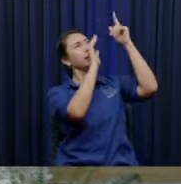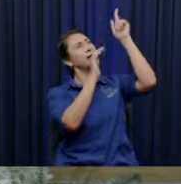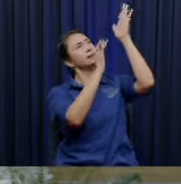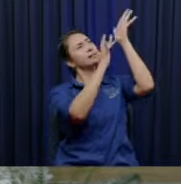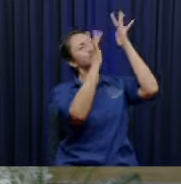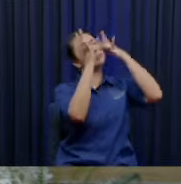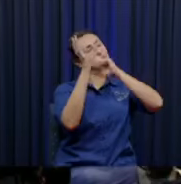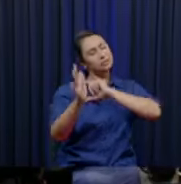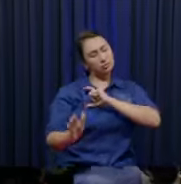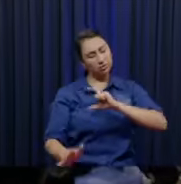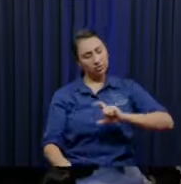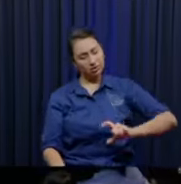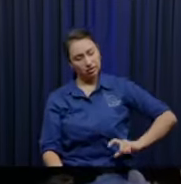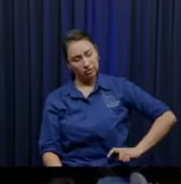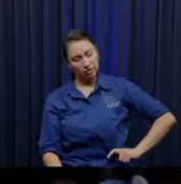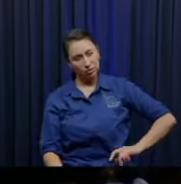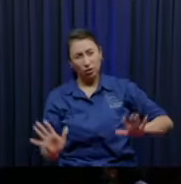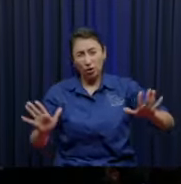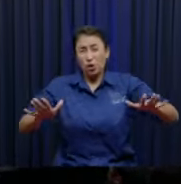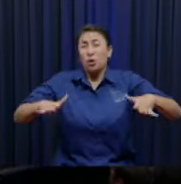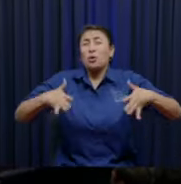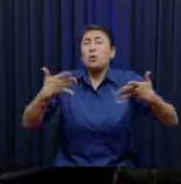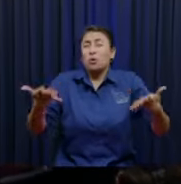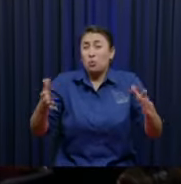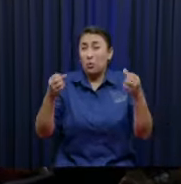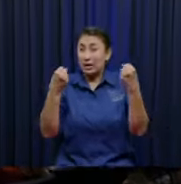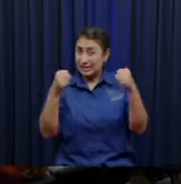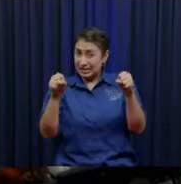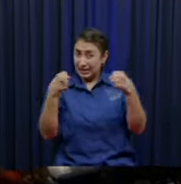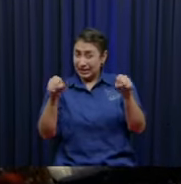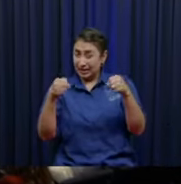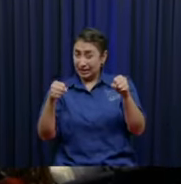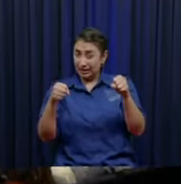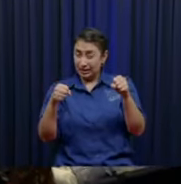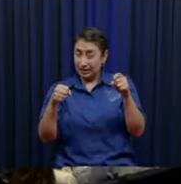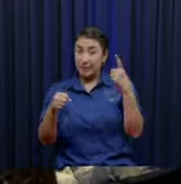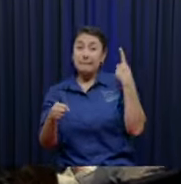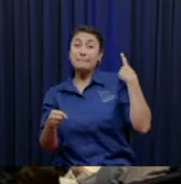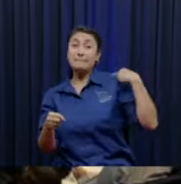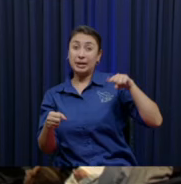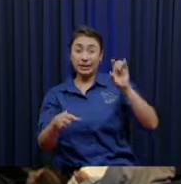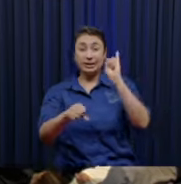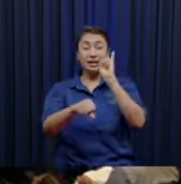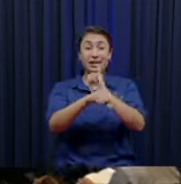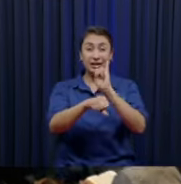Entonces Dios, poco a poco, nos está haciendo que nos parezcamos un poco a Él.